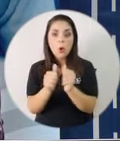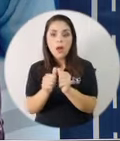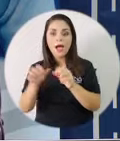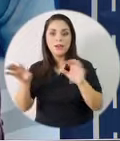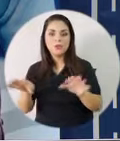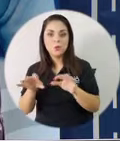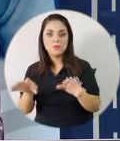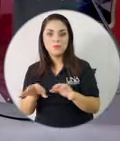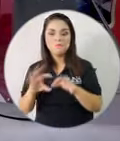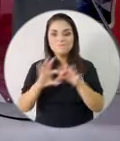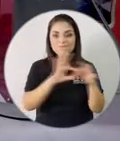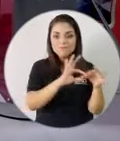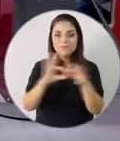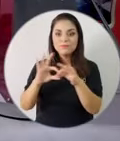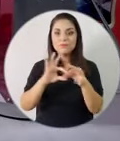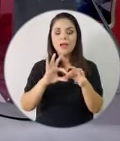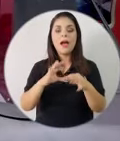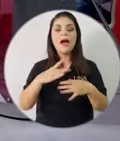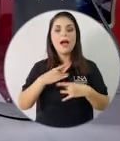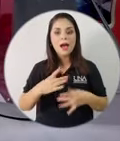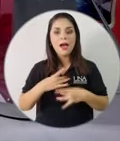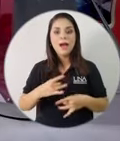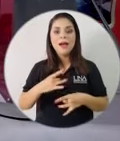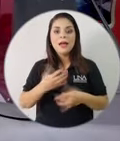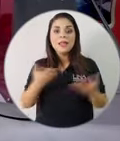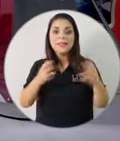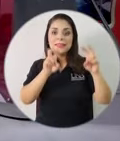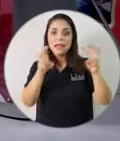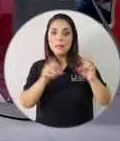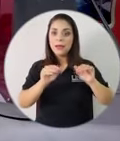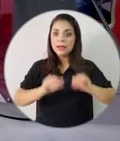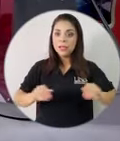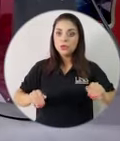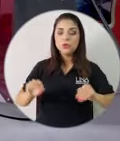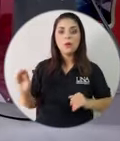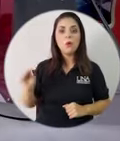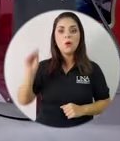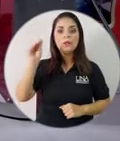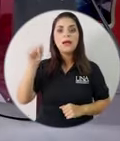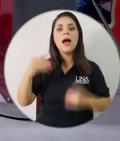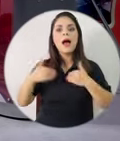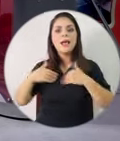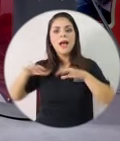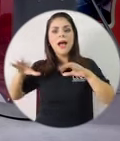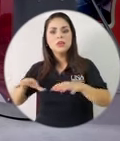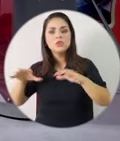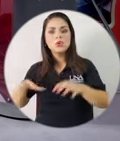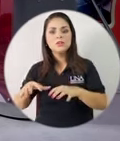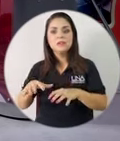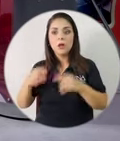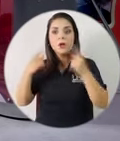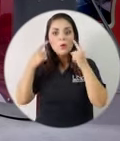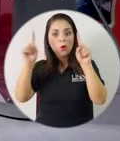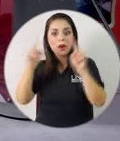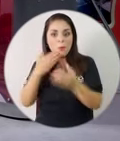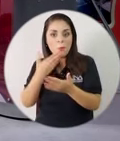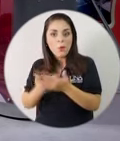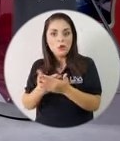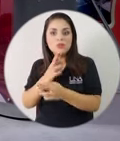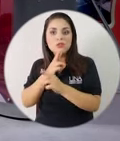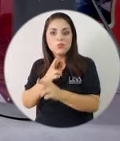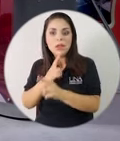las acciones. Y es muy interesante ver que en el ámbito de niñez y adolescencia hay acciones que logran muy buenos resultados, pero no